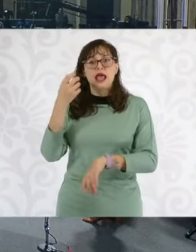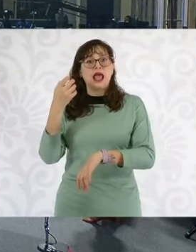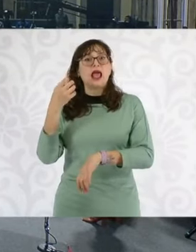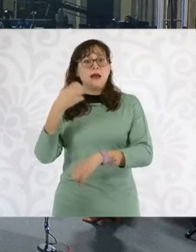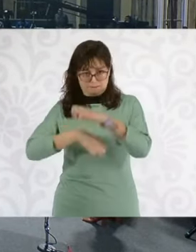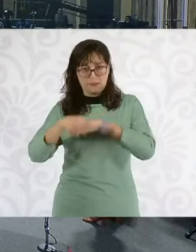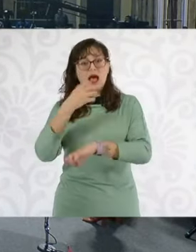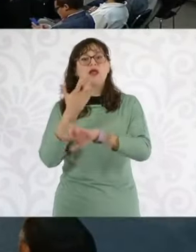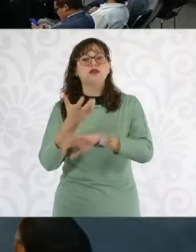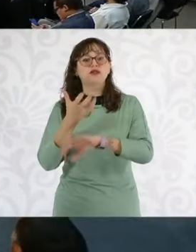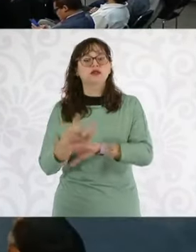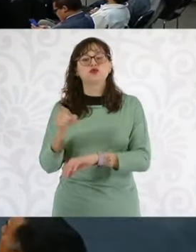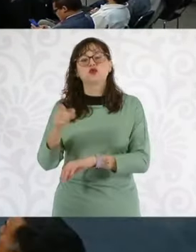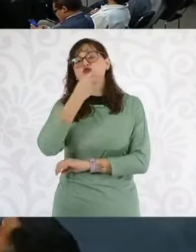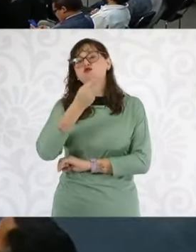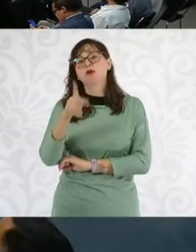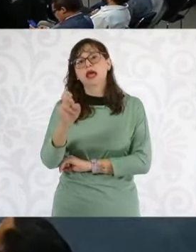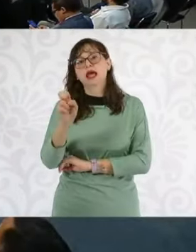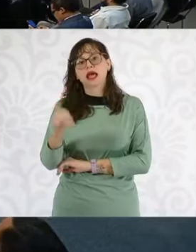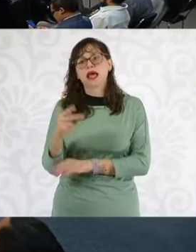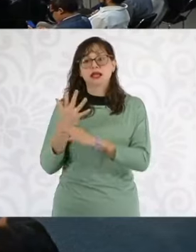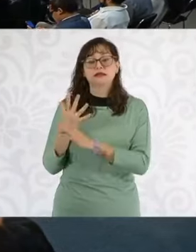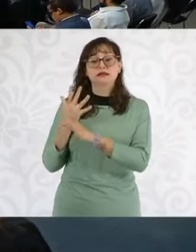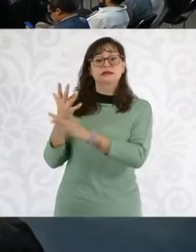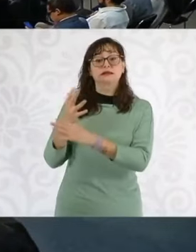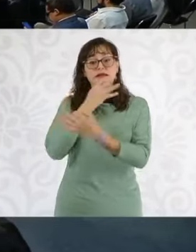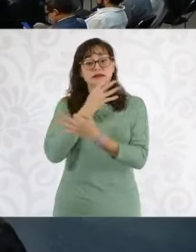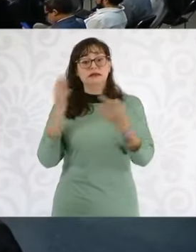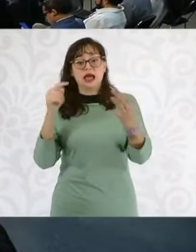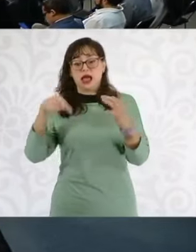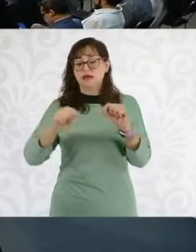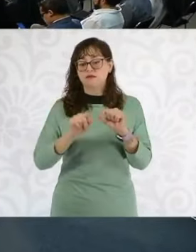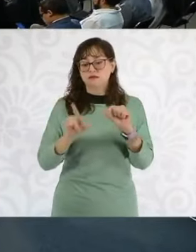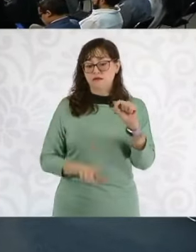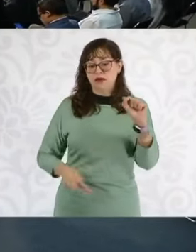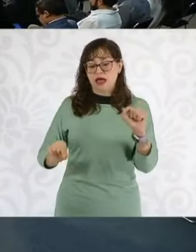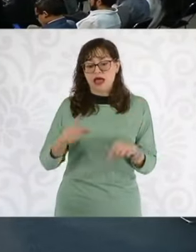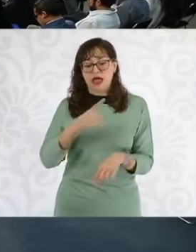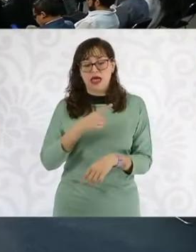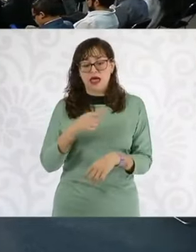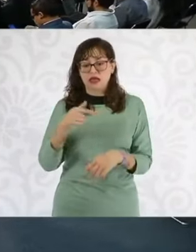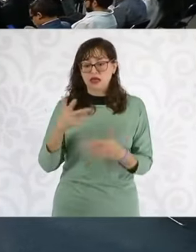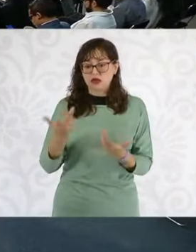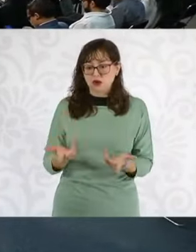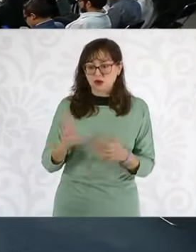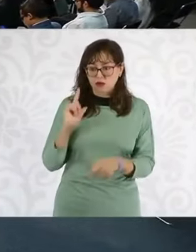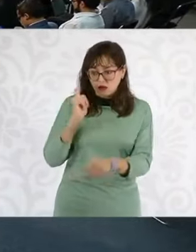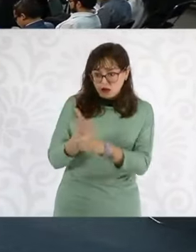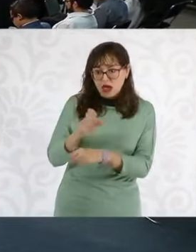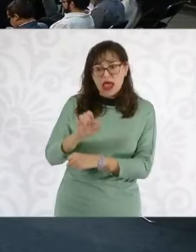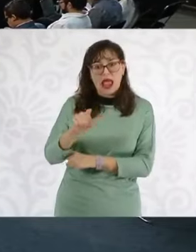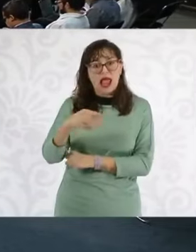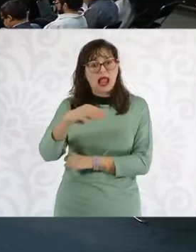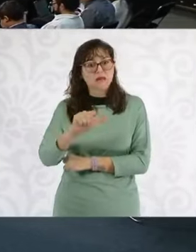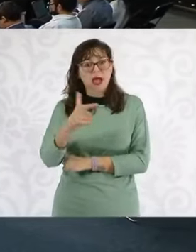Unidos en México, Ken Salazar, donde pues dijo que en México se debería de estar celebrando la detención de El Mayo